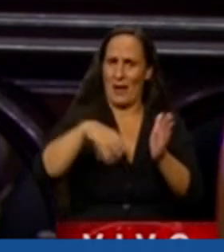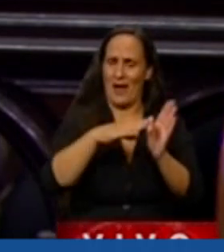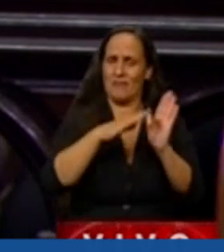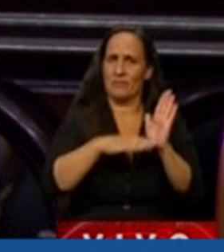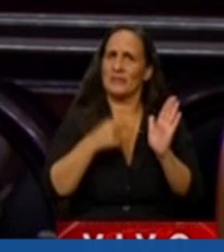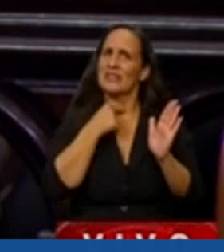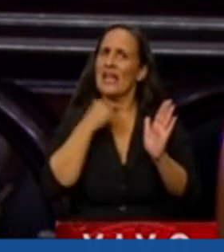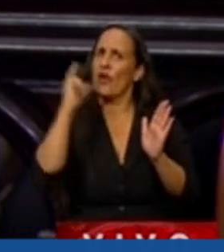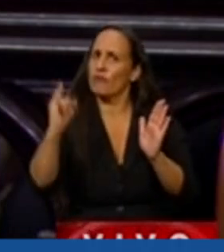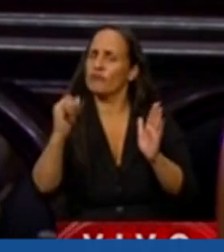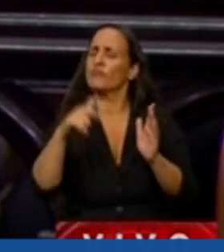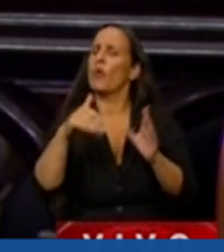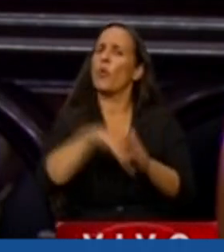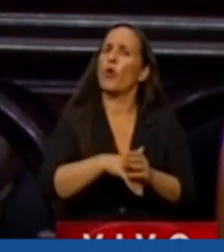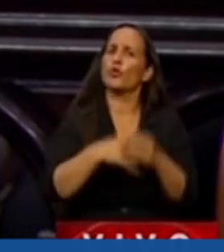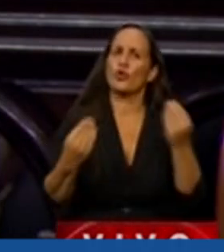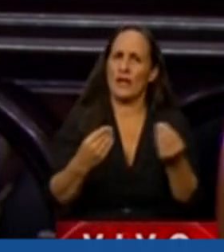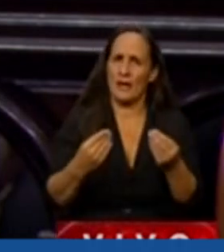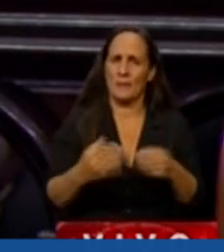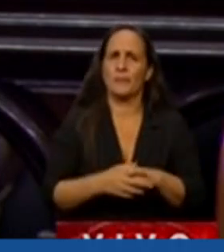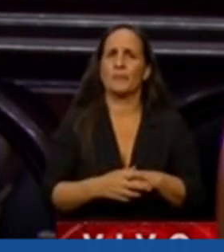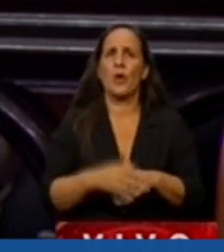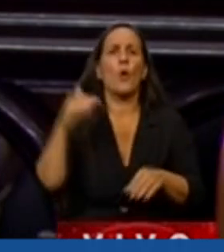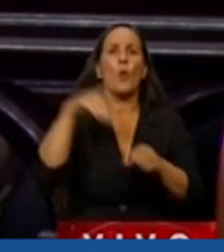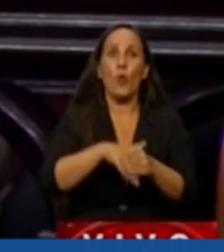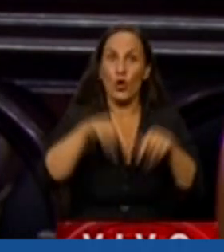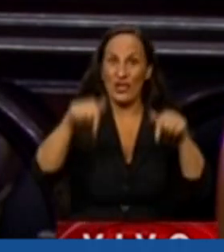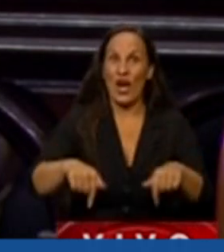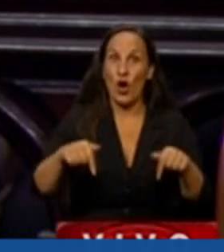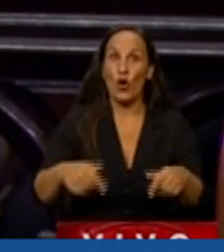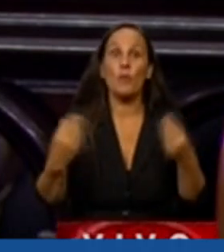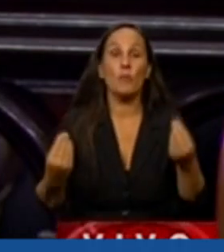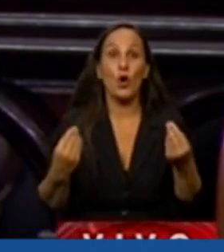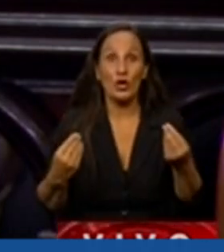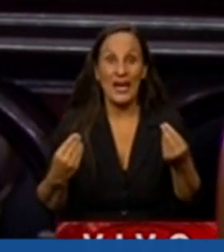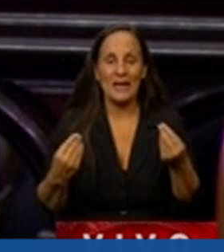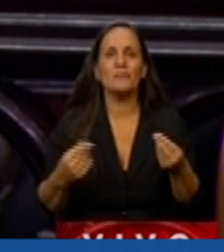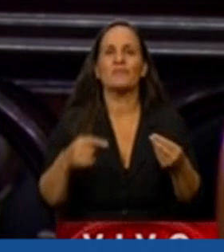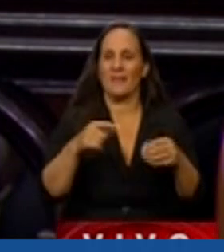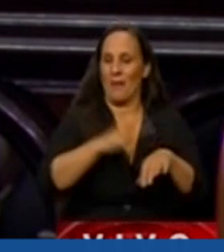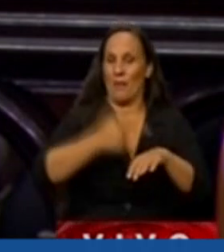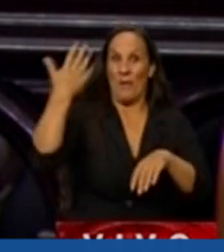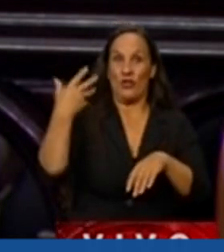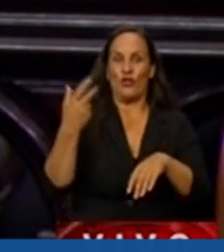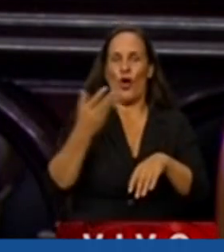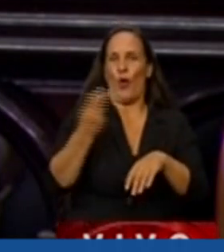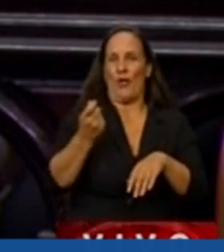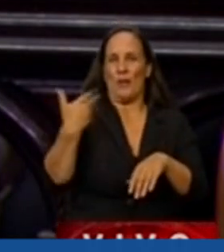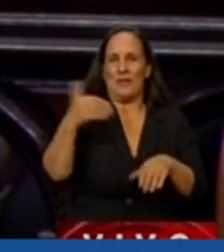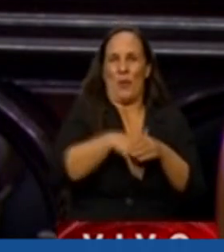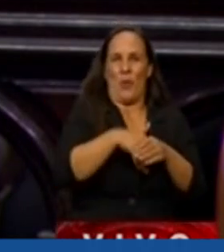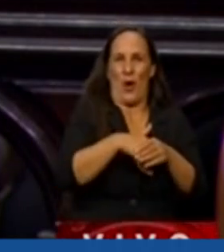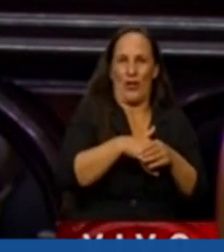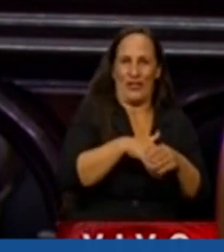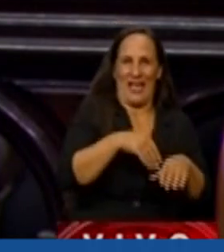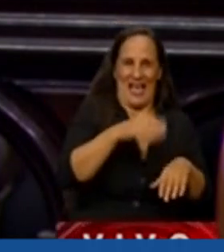mi voto y nuestro voto. Votamos como votamos hoy porque la fuerza que nos dio la representación de la gente en el